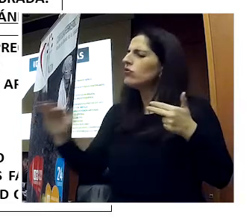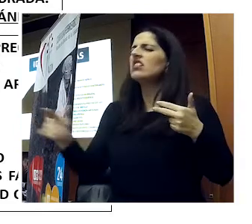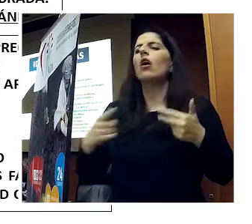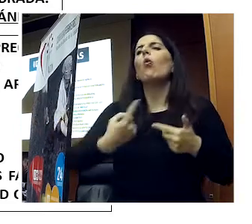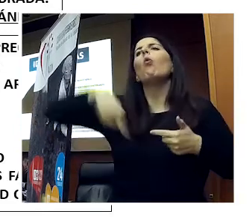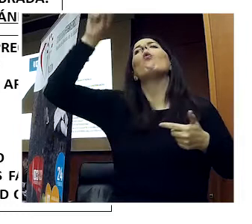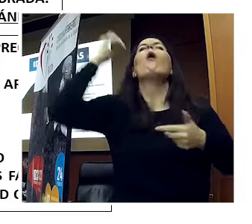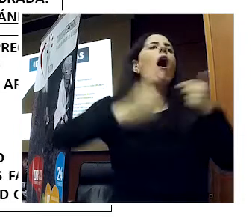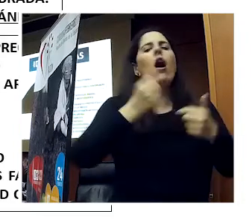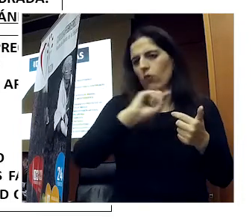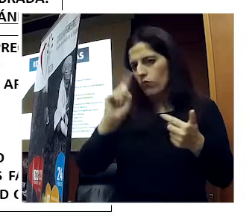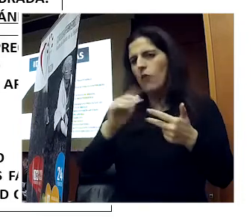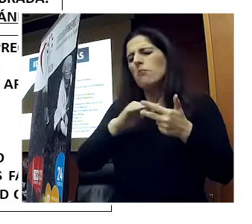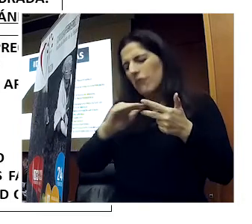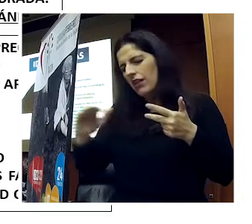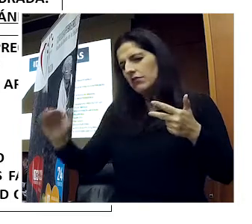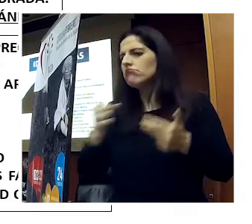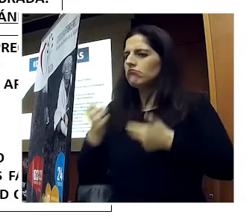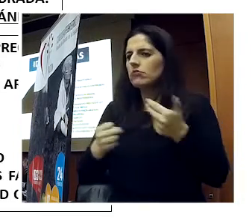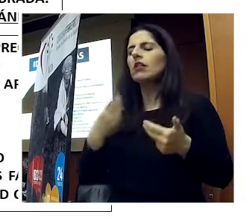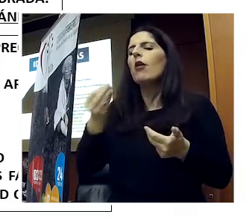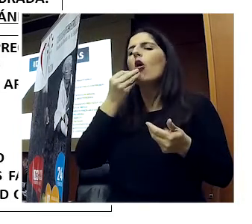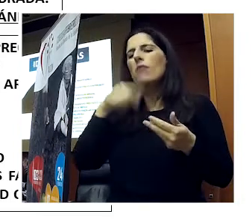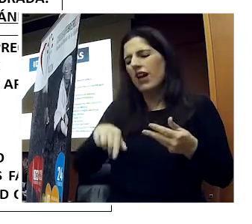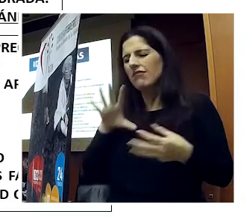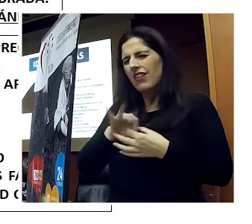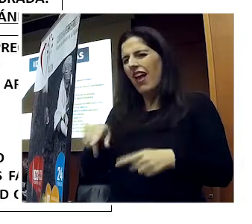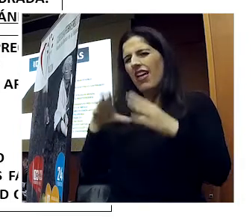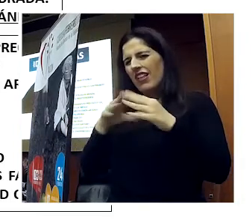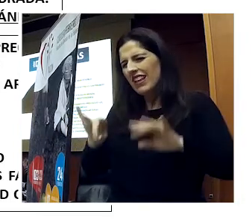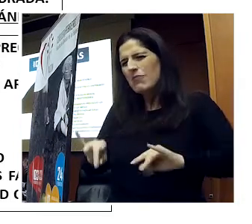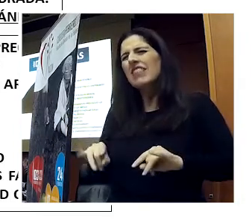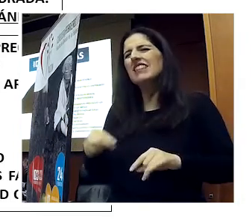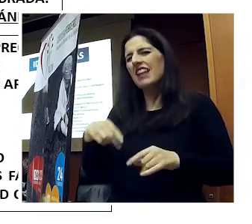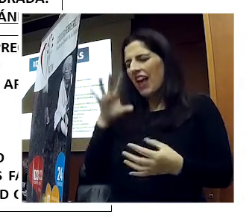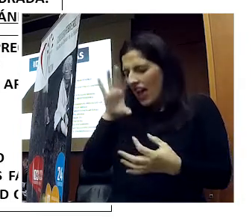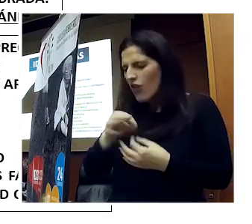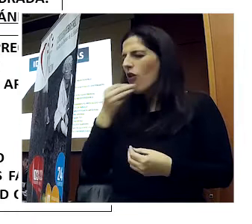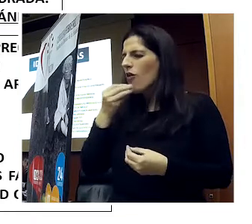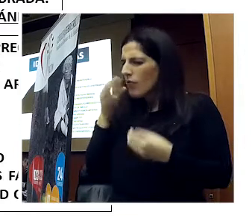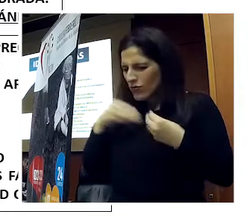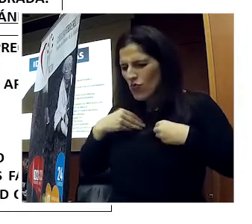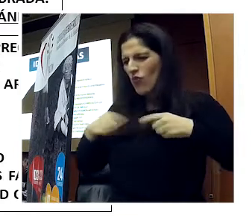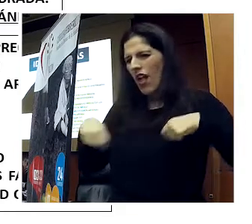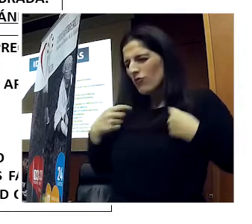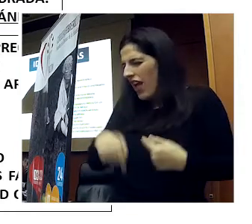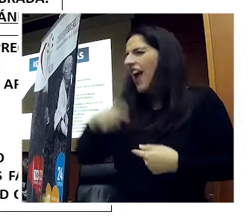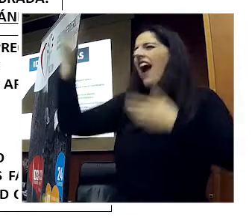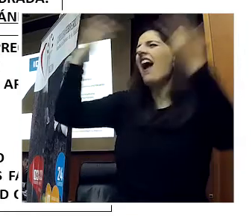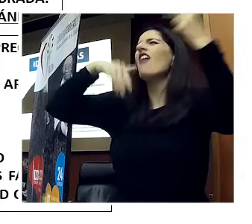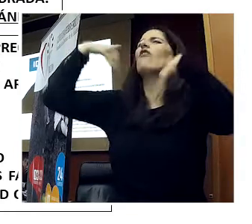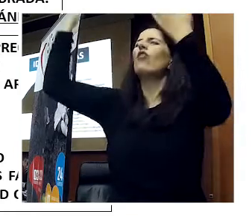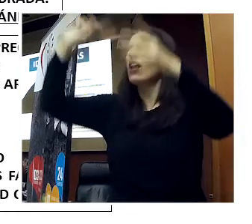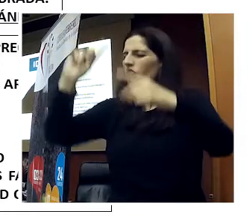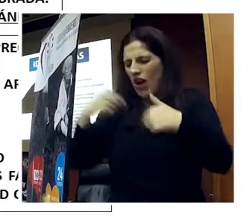continuado. Tenemos que promover nuestra dieta mediterránea, que después el doctor López Segura nos hablará clarísimamente sobre ella, y lo que nos corresponde a nosotros